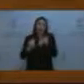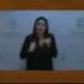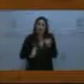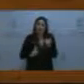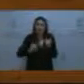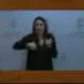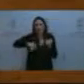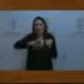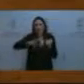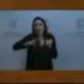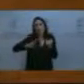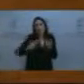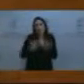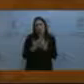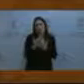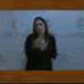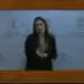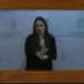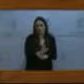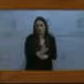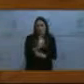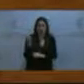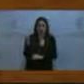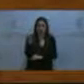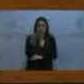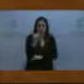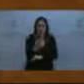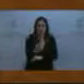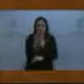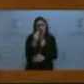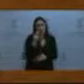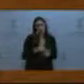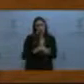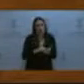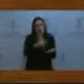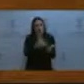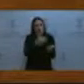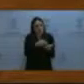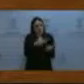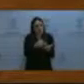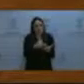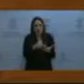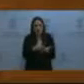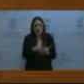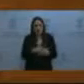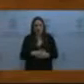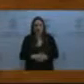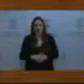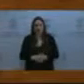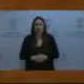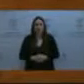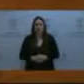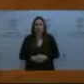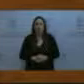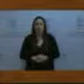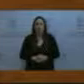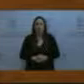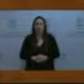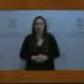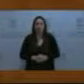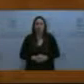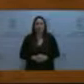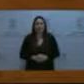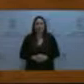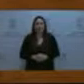Parlamentario Popular se han venido demandando. En ese sentido, un